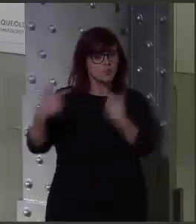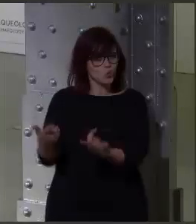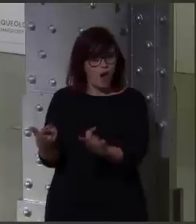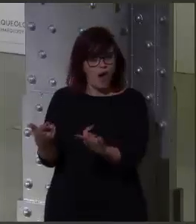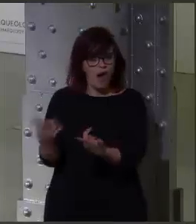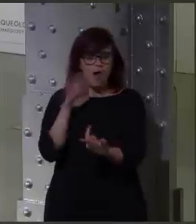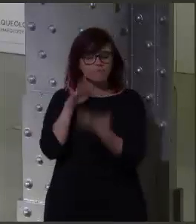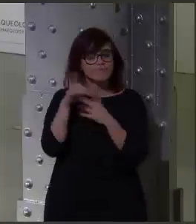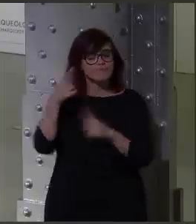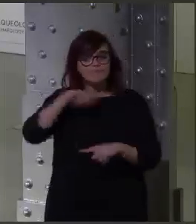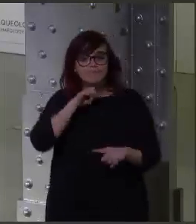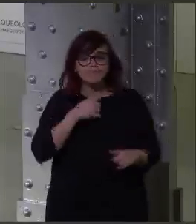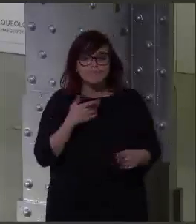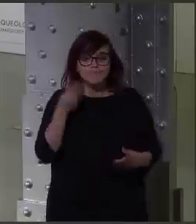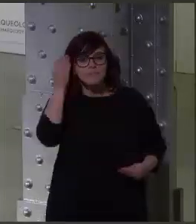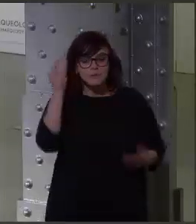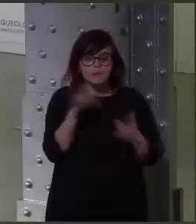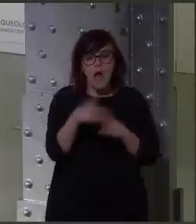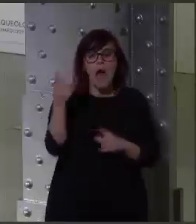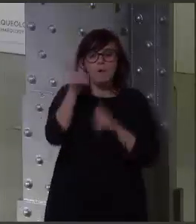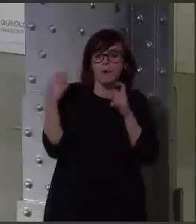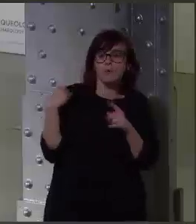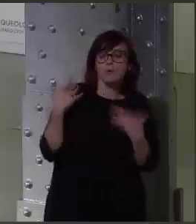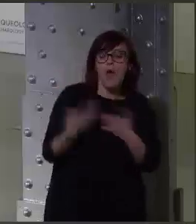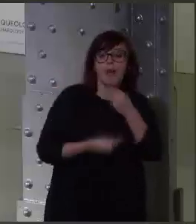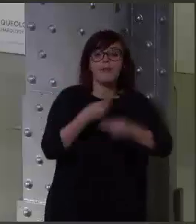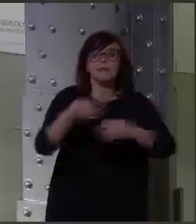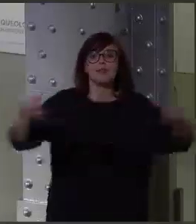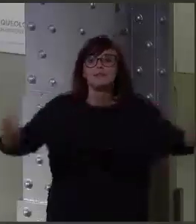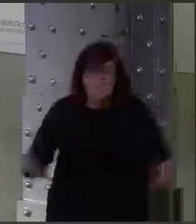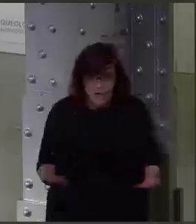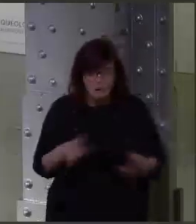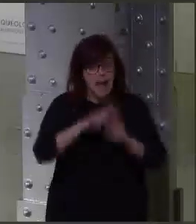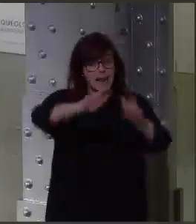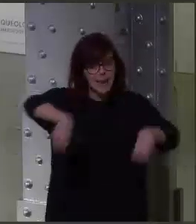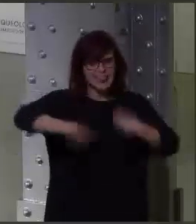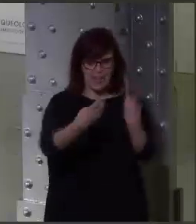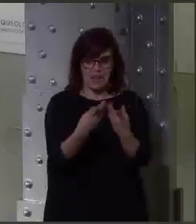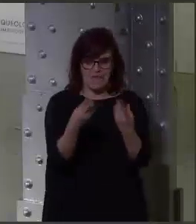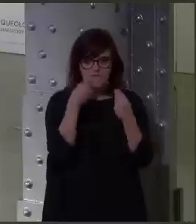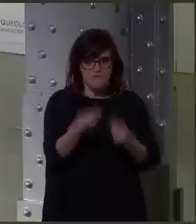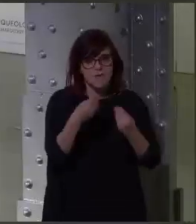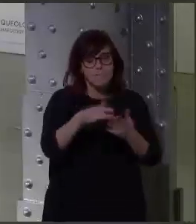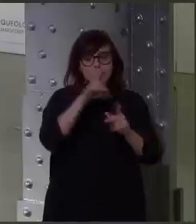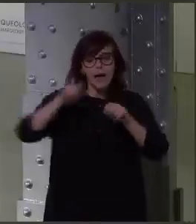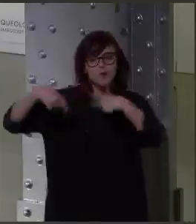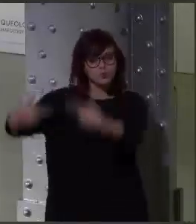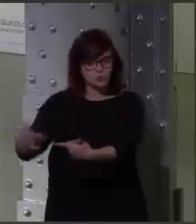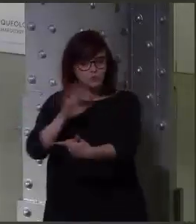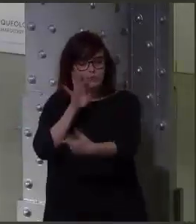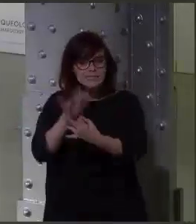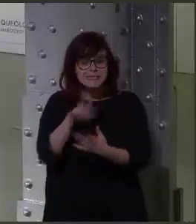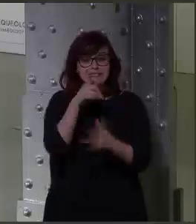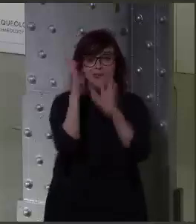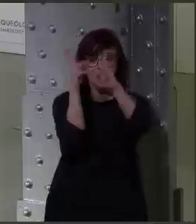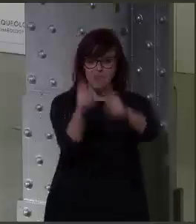pues ¿qué podemos hacer? Me pregunta a menudo. Yo siempre digo, lo primero, recicla bien tu basura. Si las